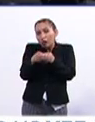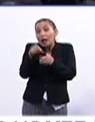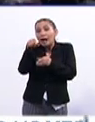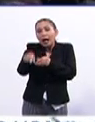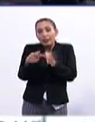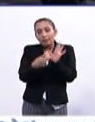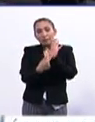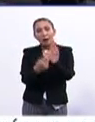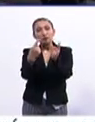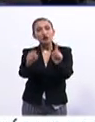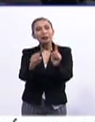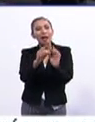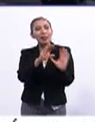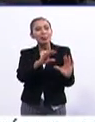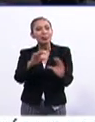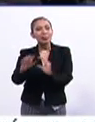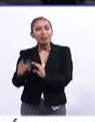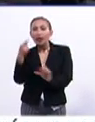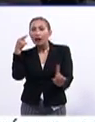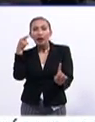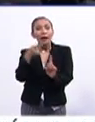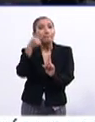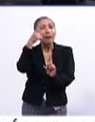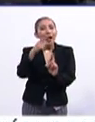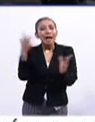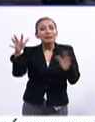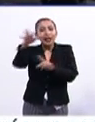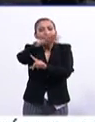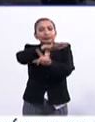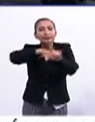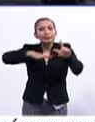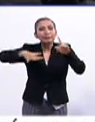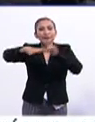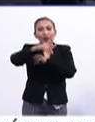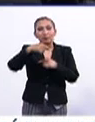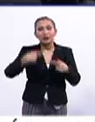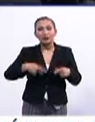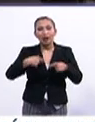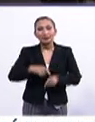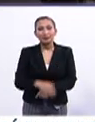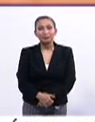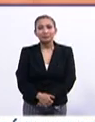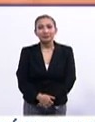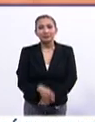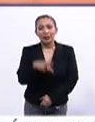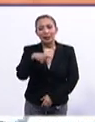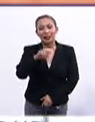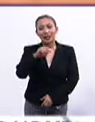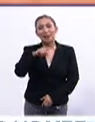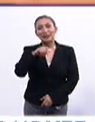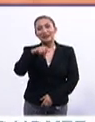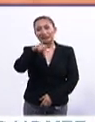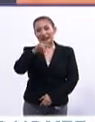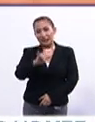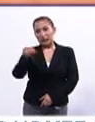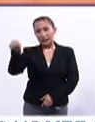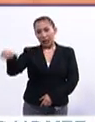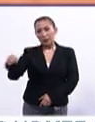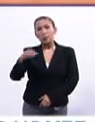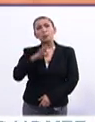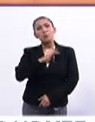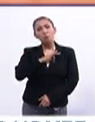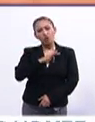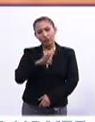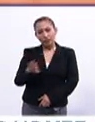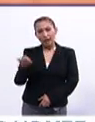se presentó un concierto didáctico que tuvo como objetivo crear una sinestesia en el público kandinsky tenía